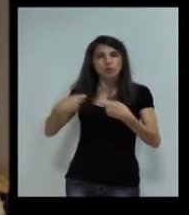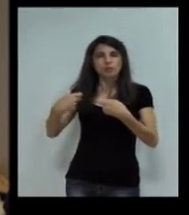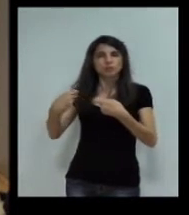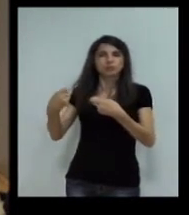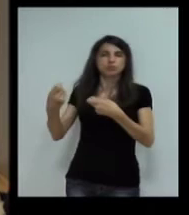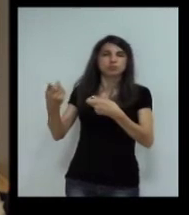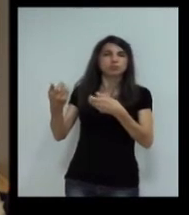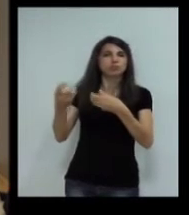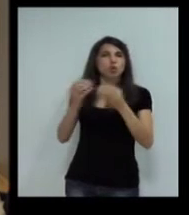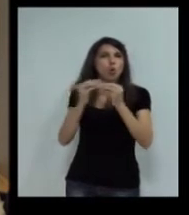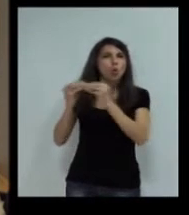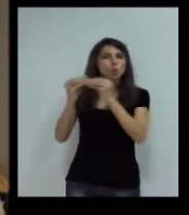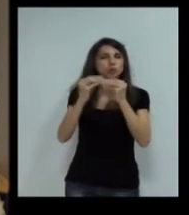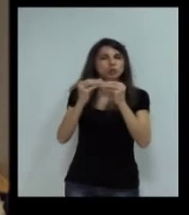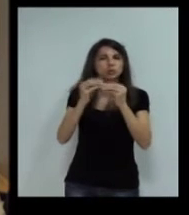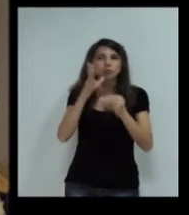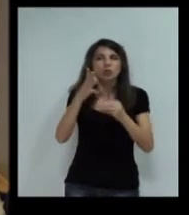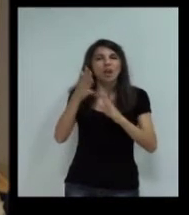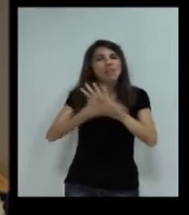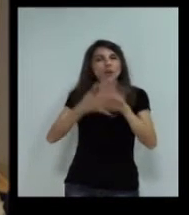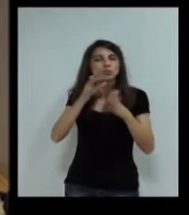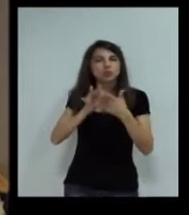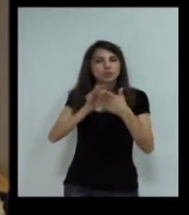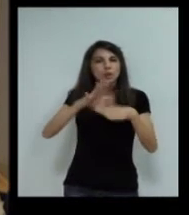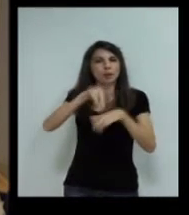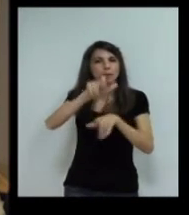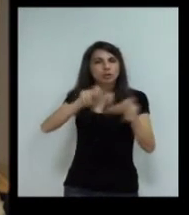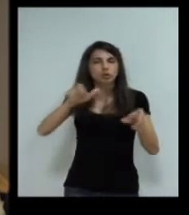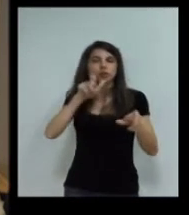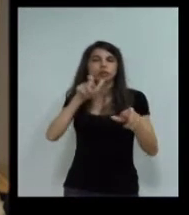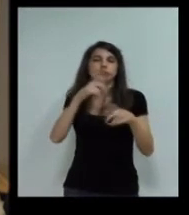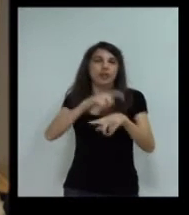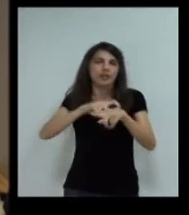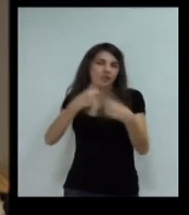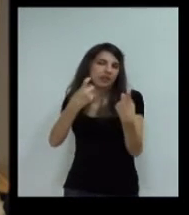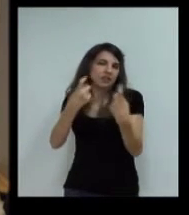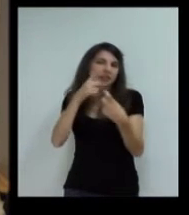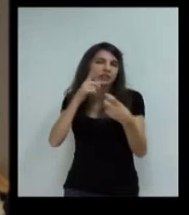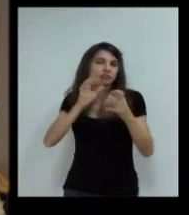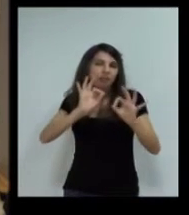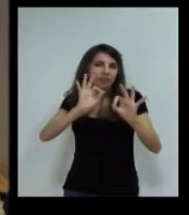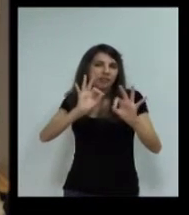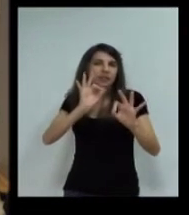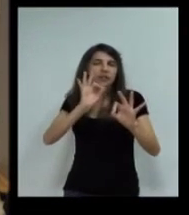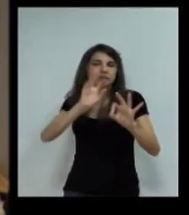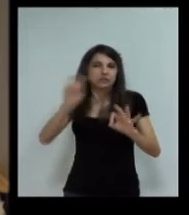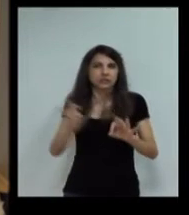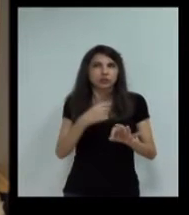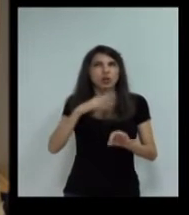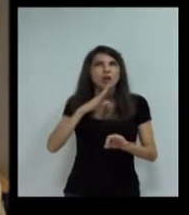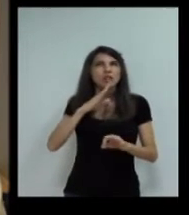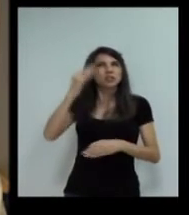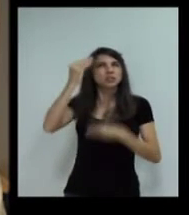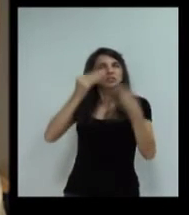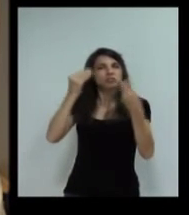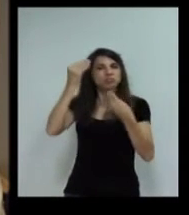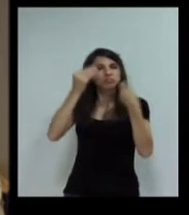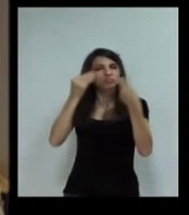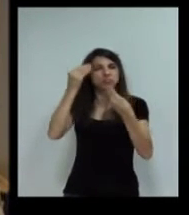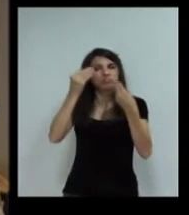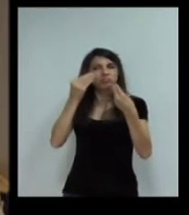estos servicios como servicios para personas con unos requerimientos específicos, tal, y yo estaba pensando antes que cuando